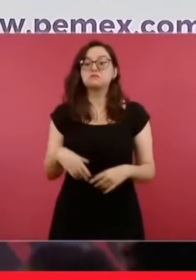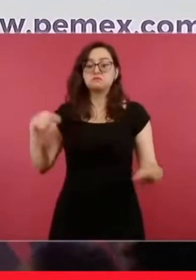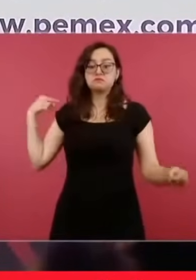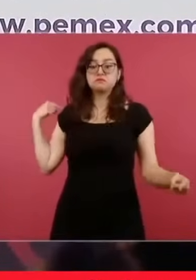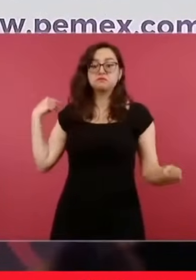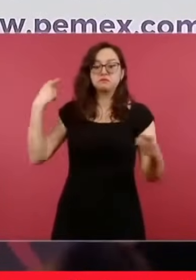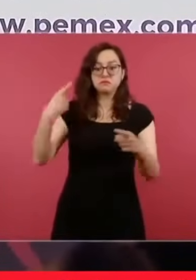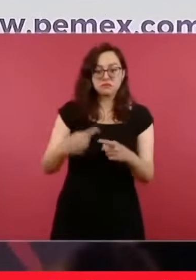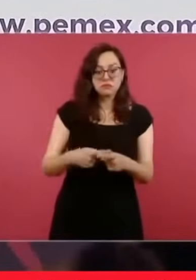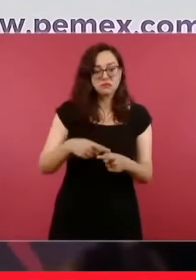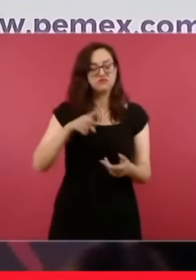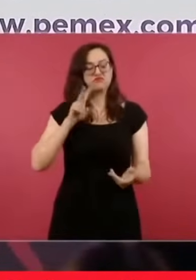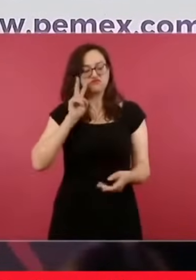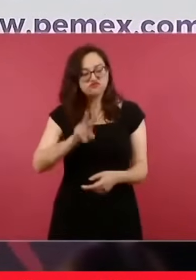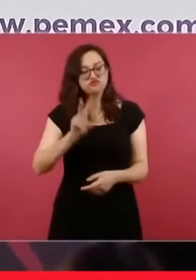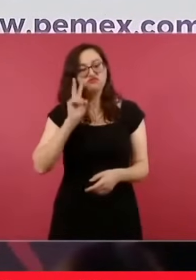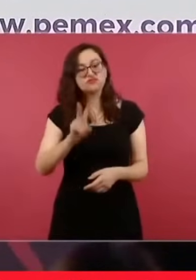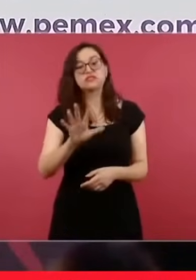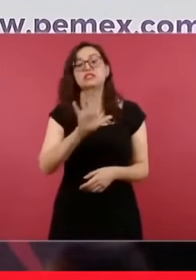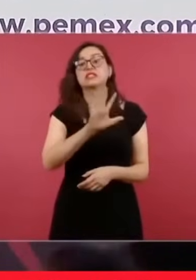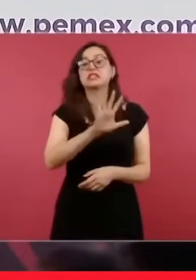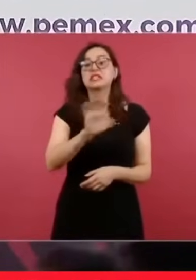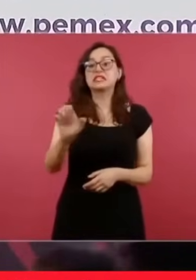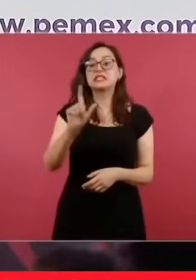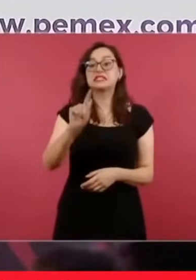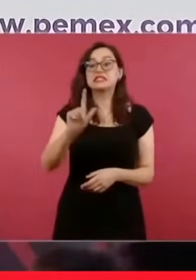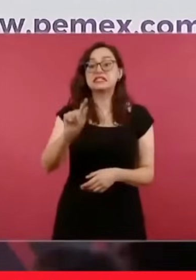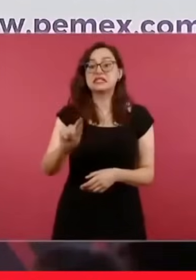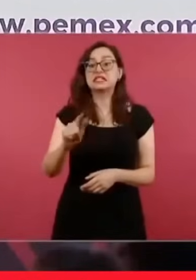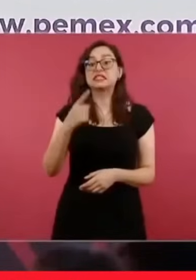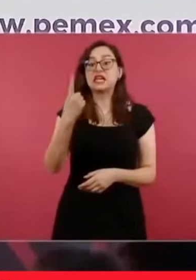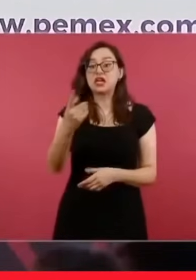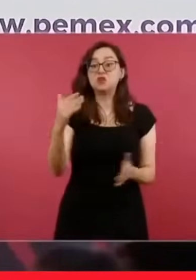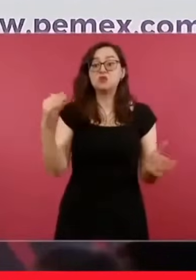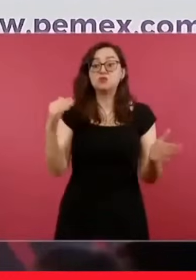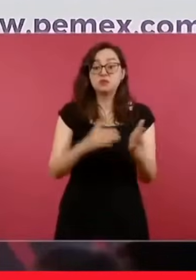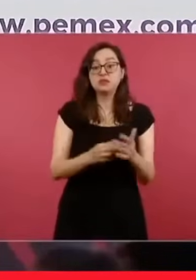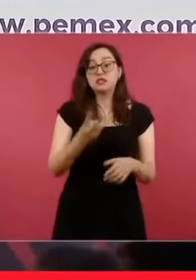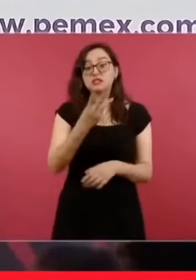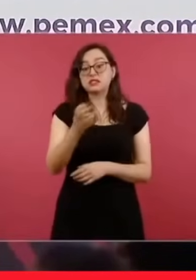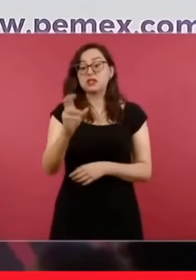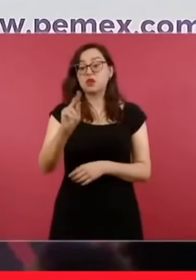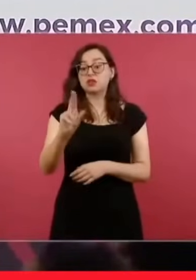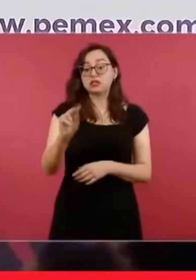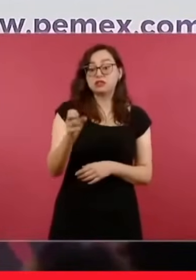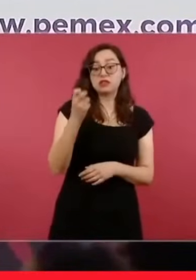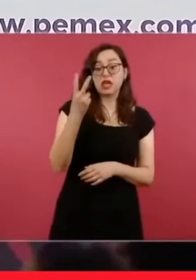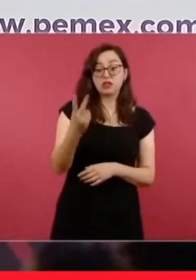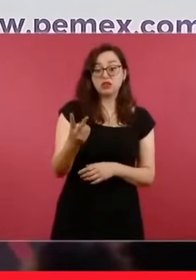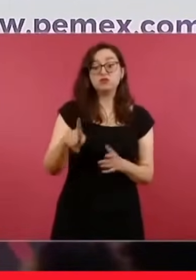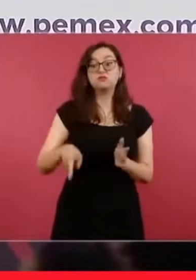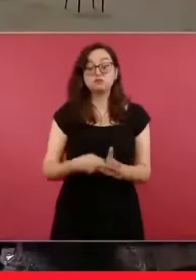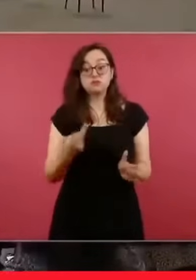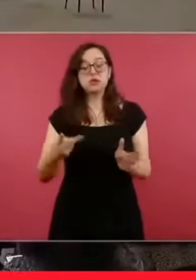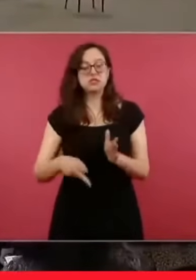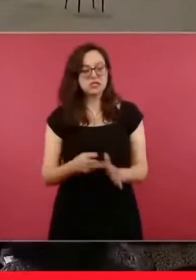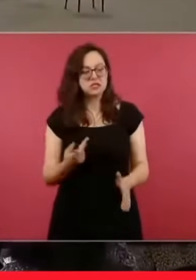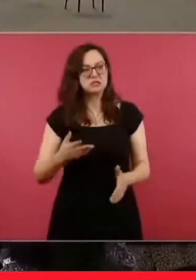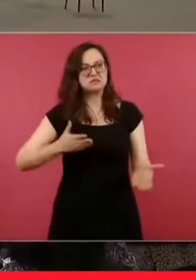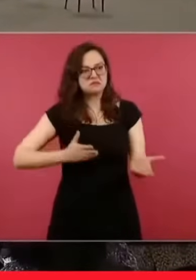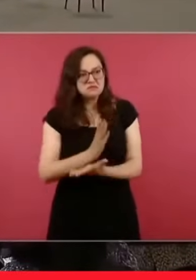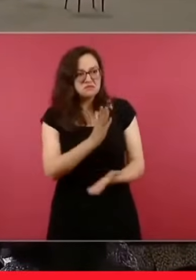571,382 búsquedas. O sea, mucha gente entra y han descargado, porque están los